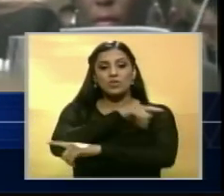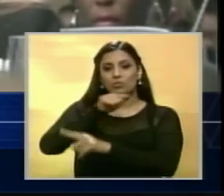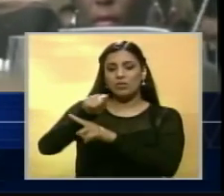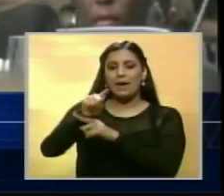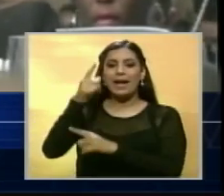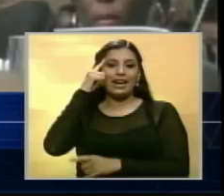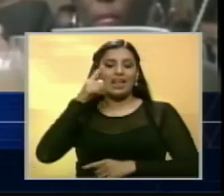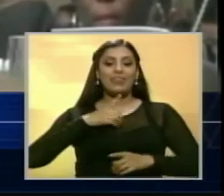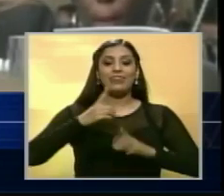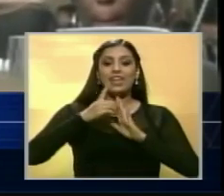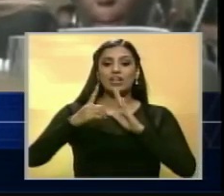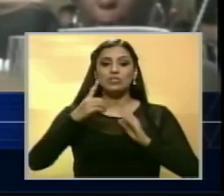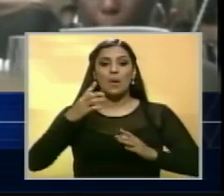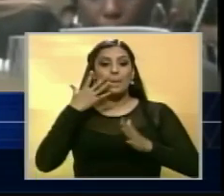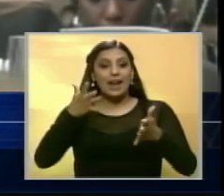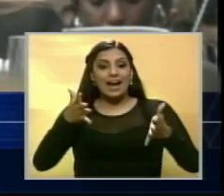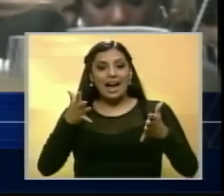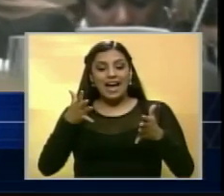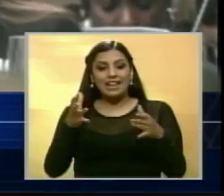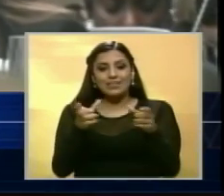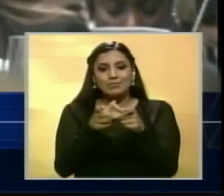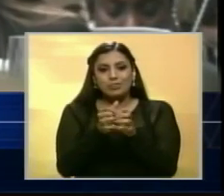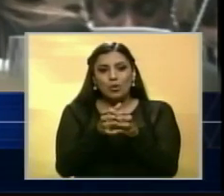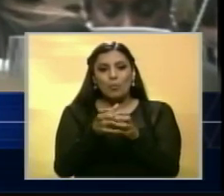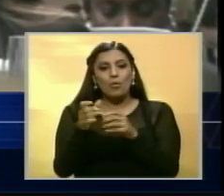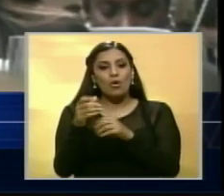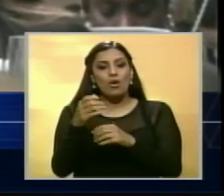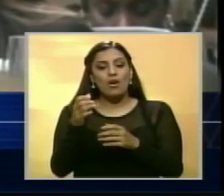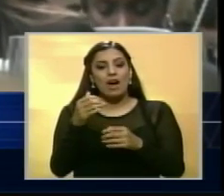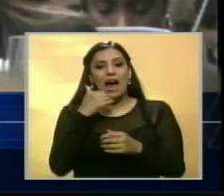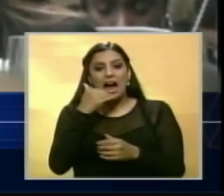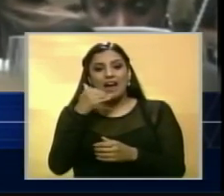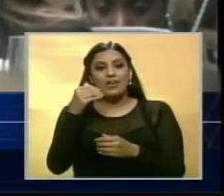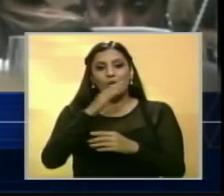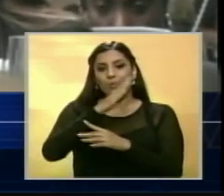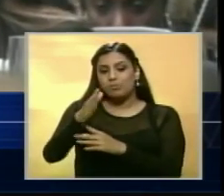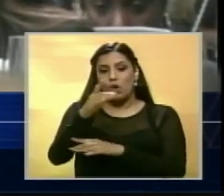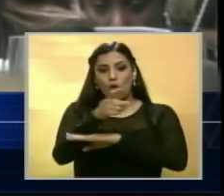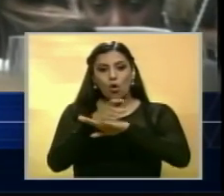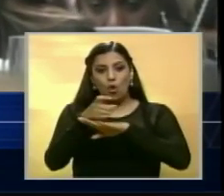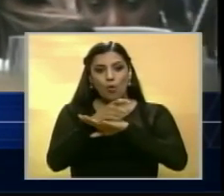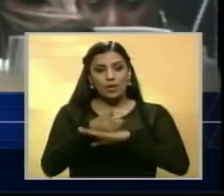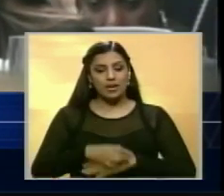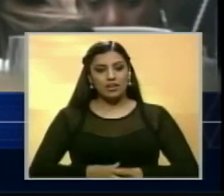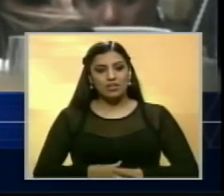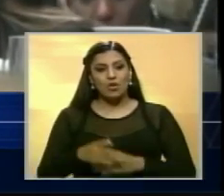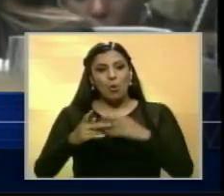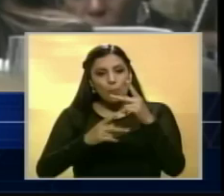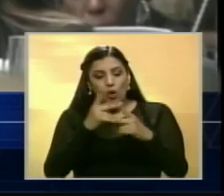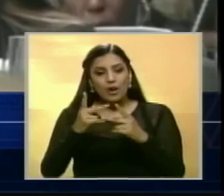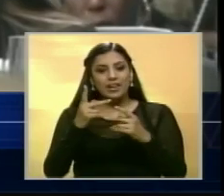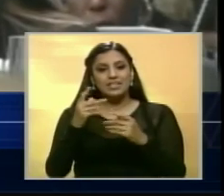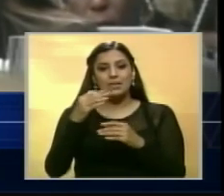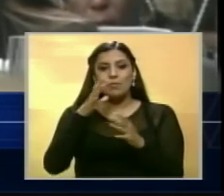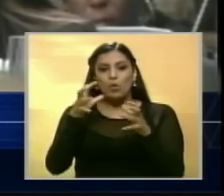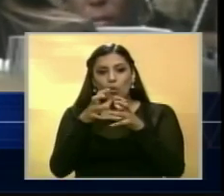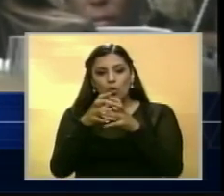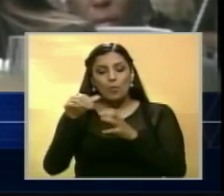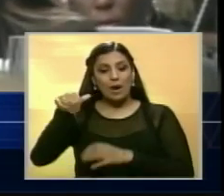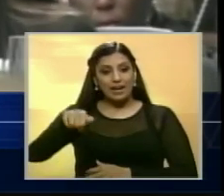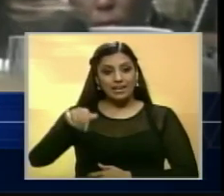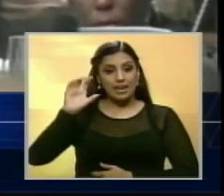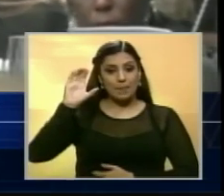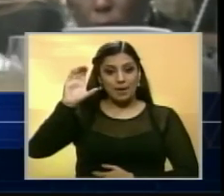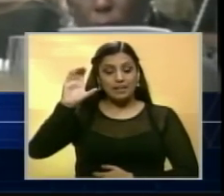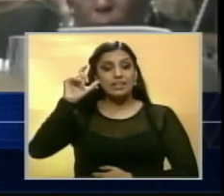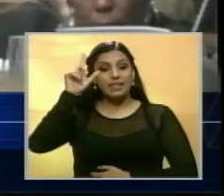derecho. Apenas ganó unas pírricas elecciones de derrocar los gobiernos legítimos, progresistas y de izquierda de nuestra